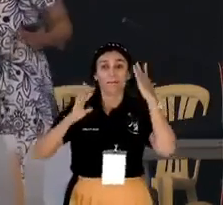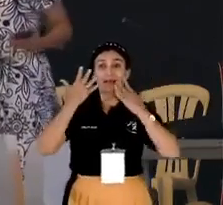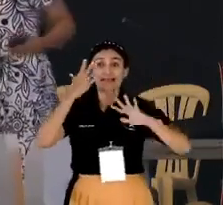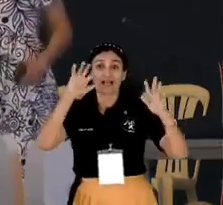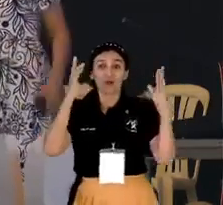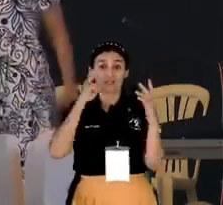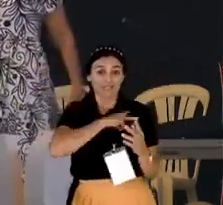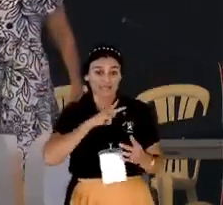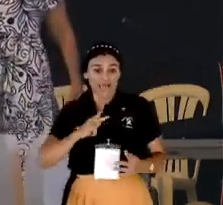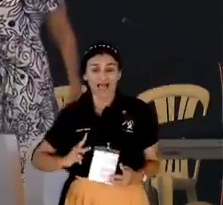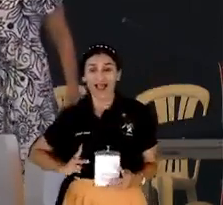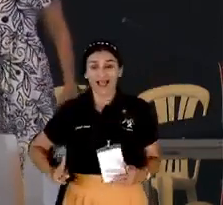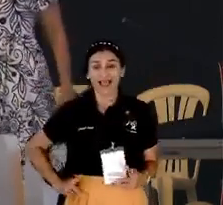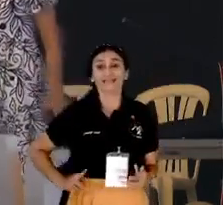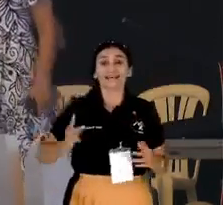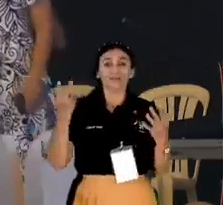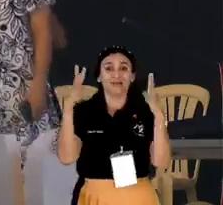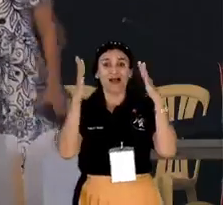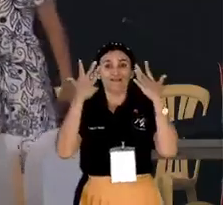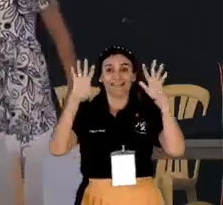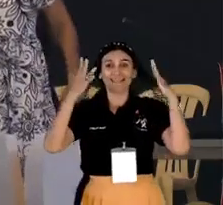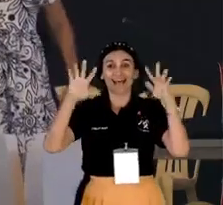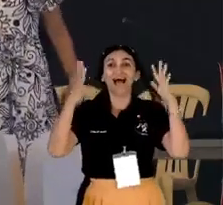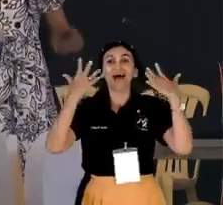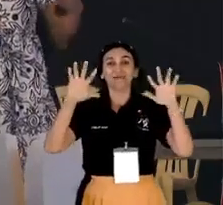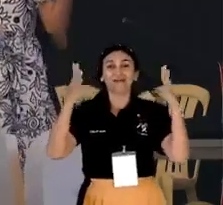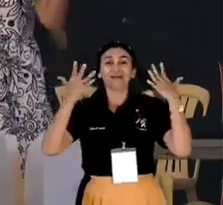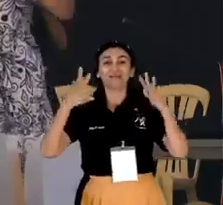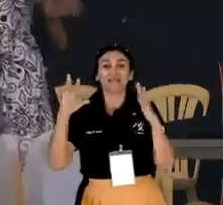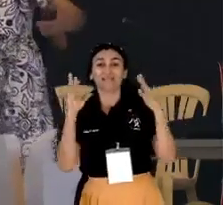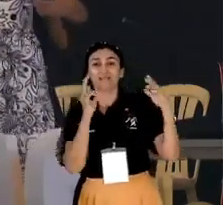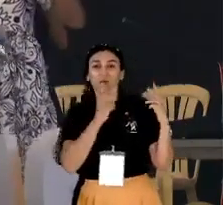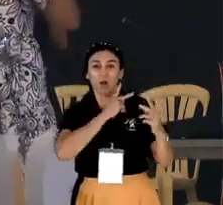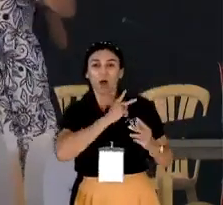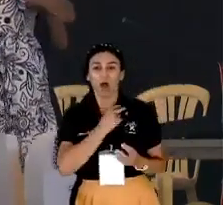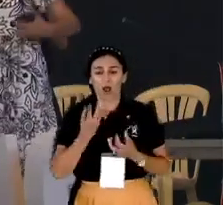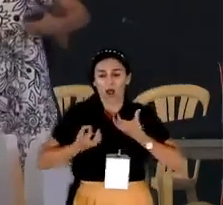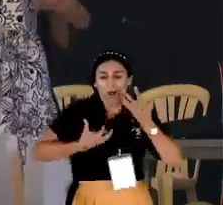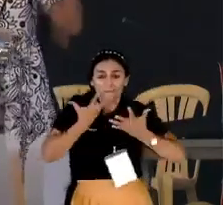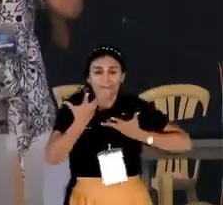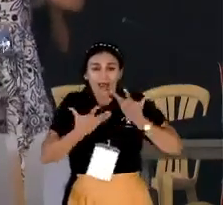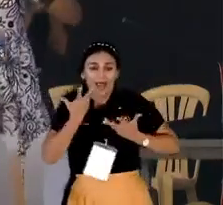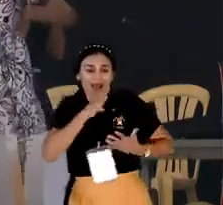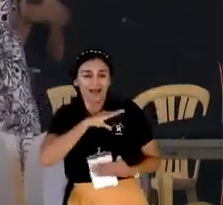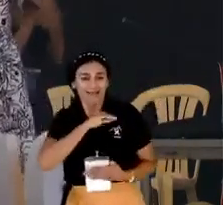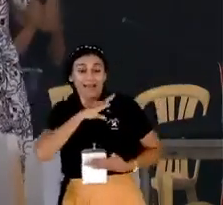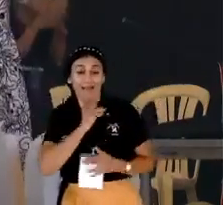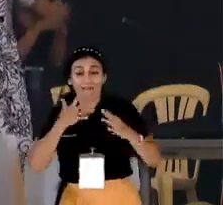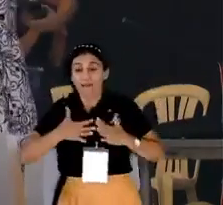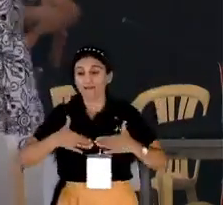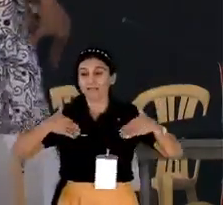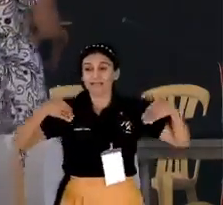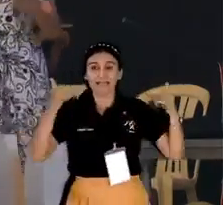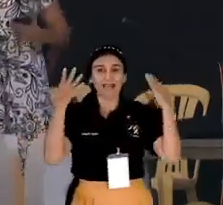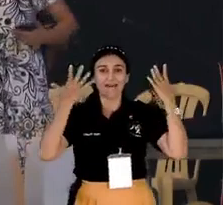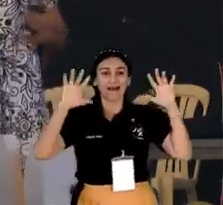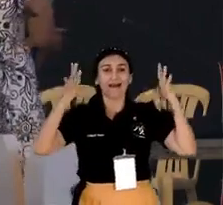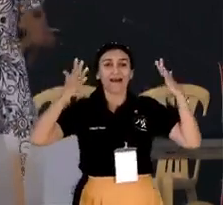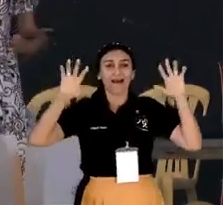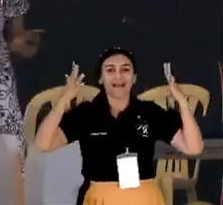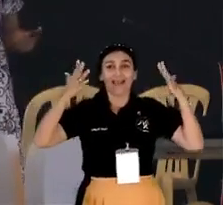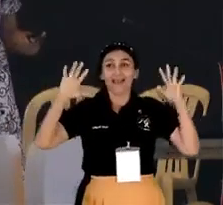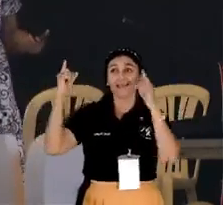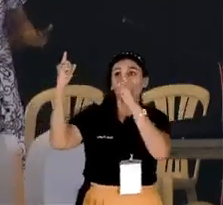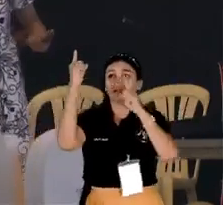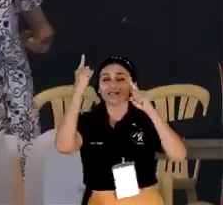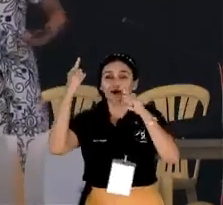fiesta pentecostal. Esta es una fiesta y muy espiritual. Con gozo y alegría vamos a celebrar